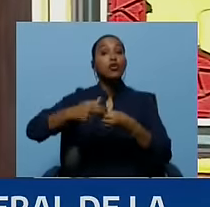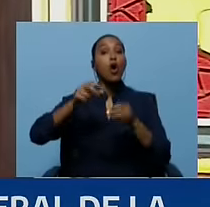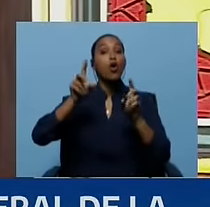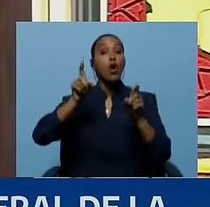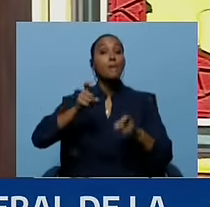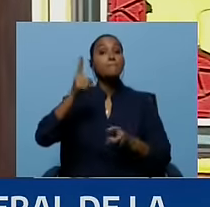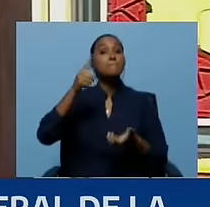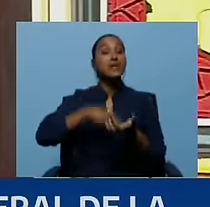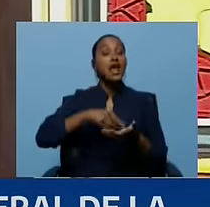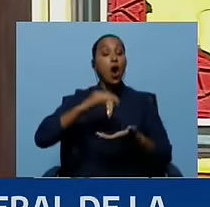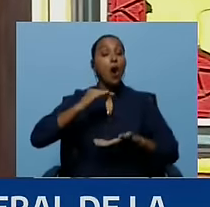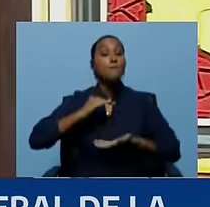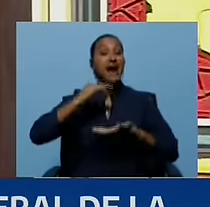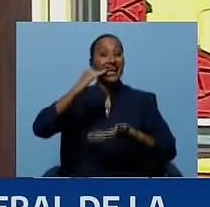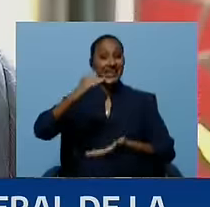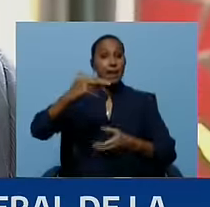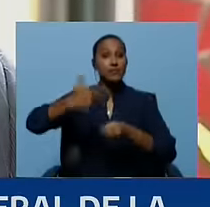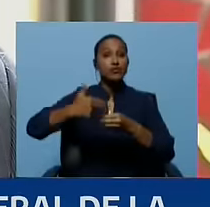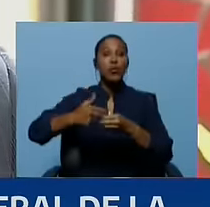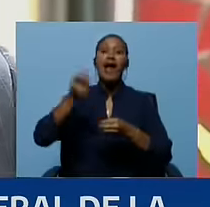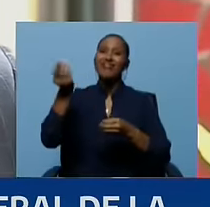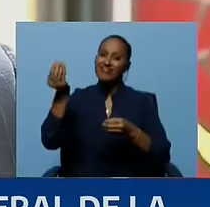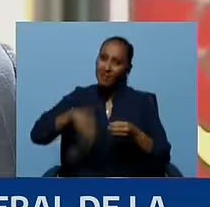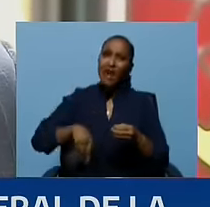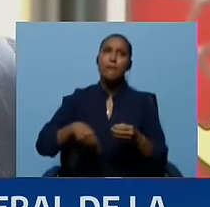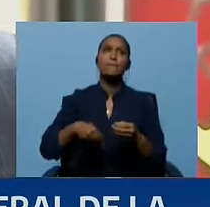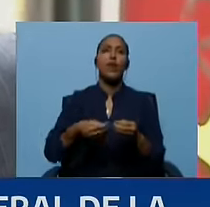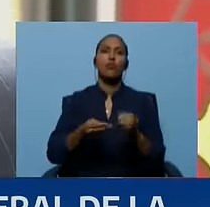hemos establecido a 2 millones y más.